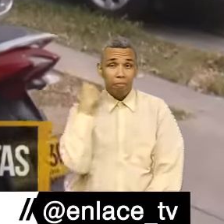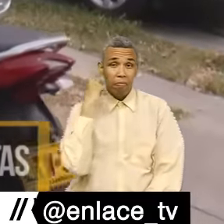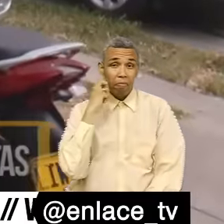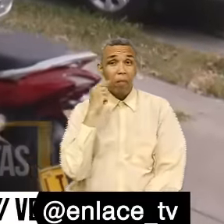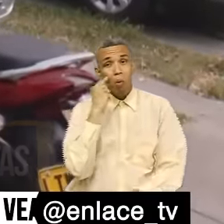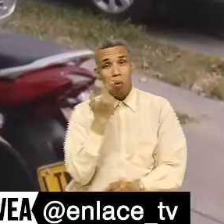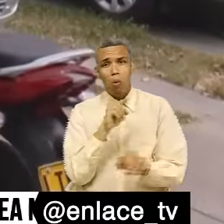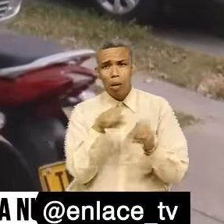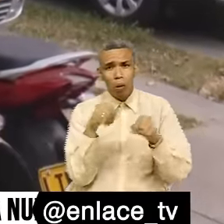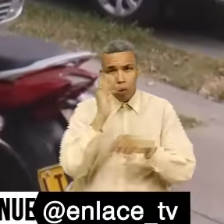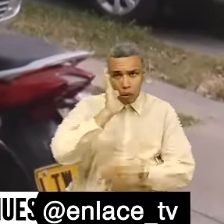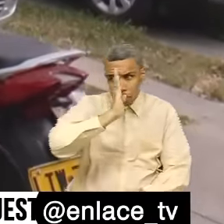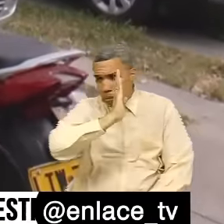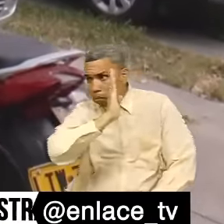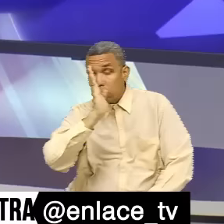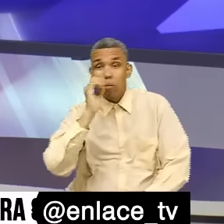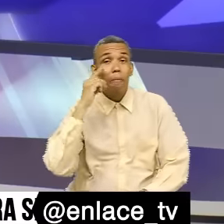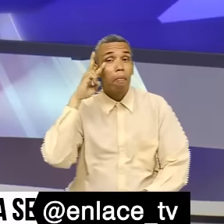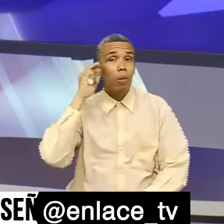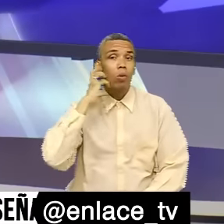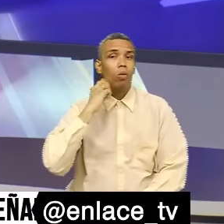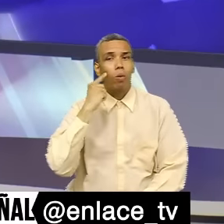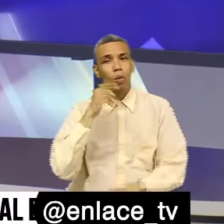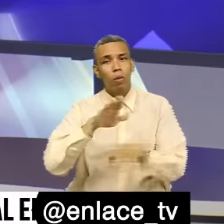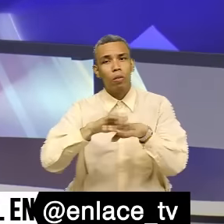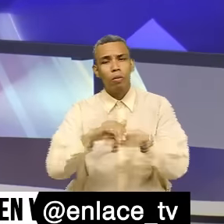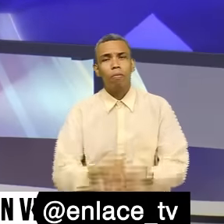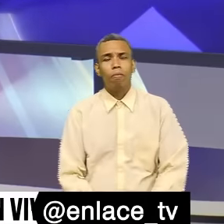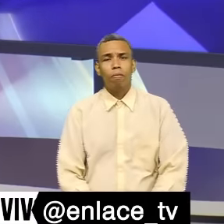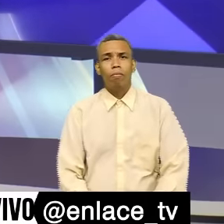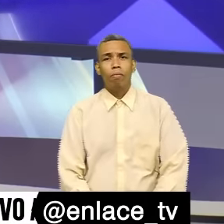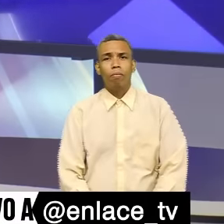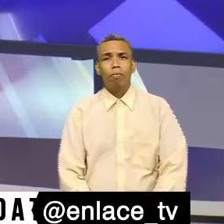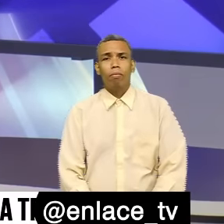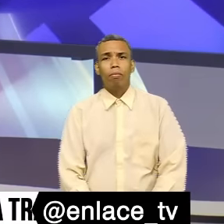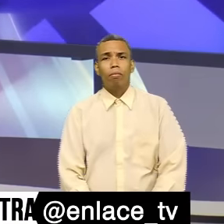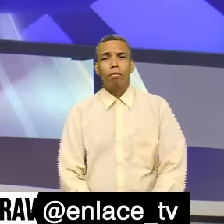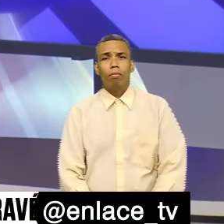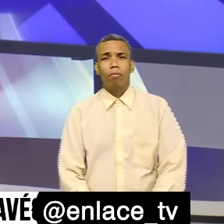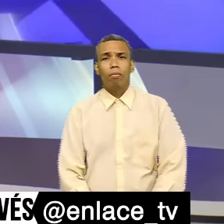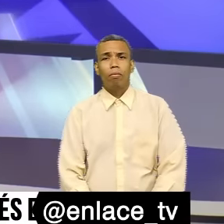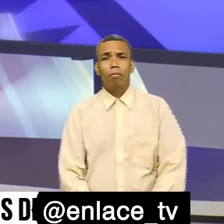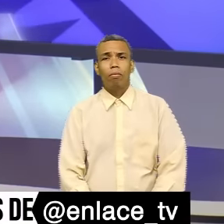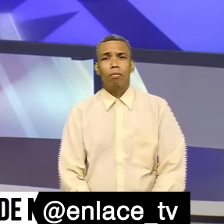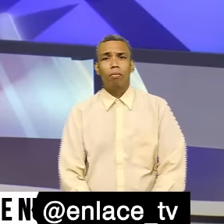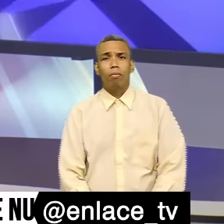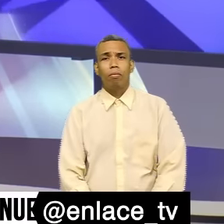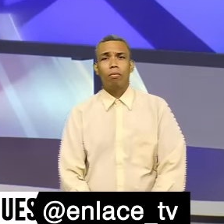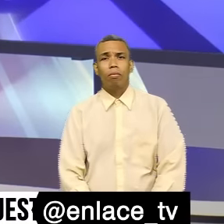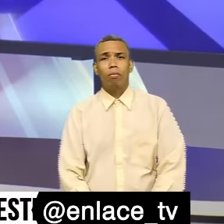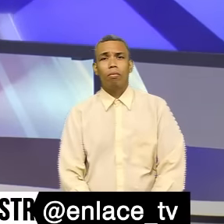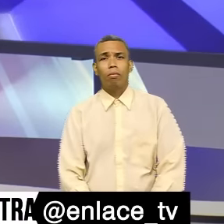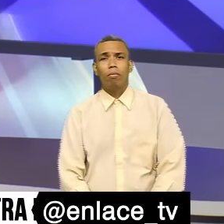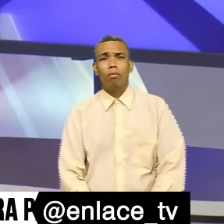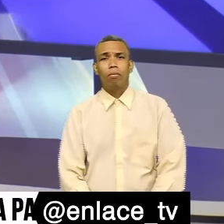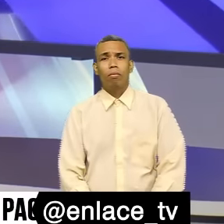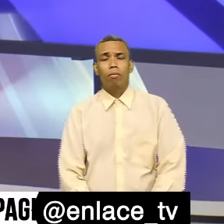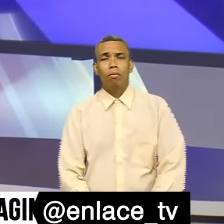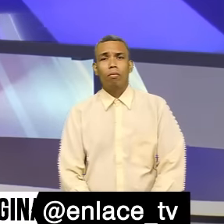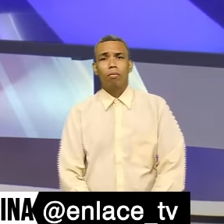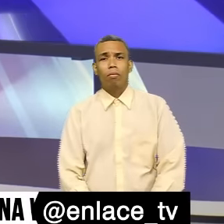están atentos al descuido ciudadano. En otras noticias, regresó el mercado campesino a la plazoleta del Centro Popular